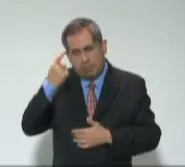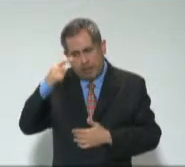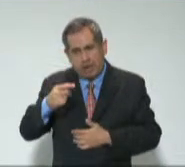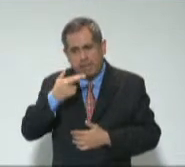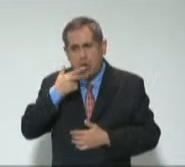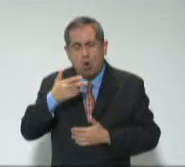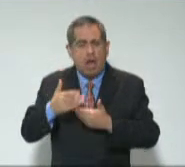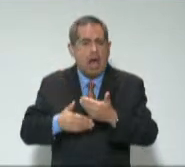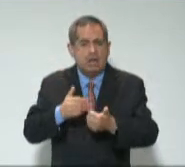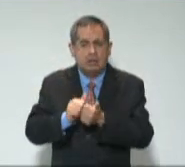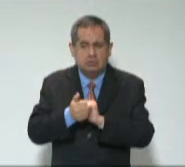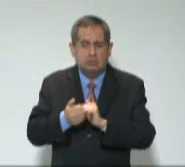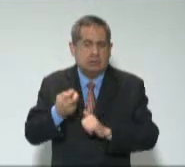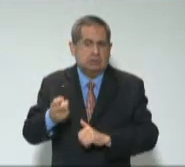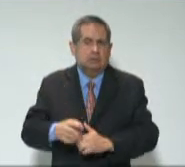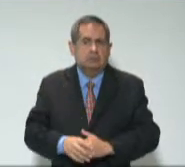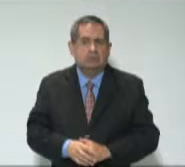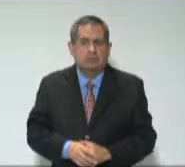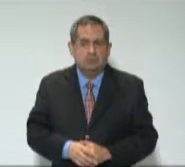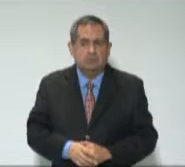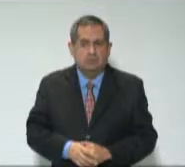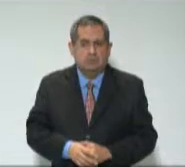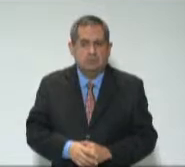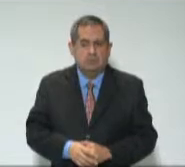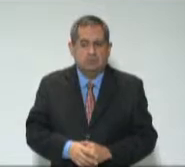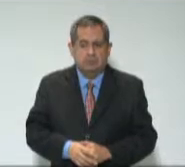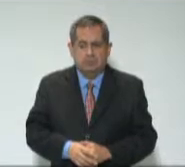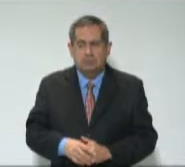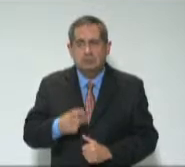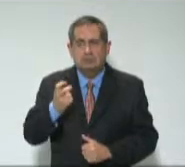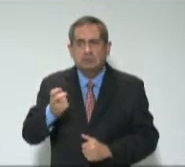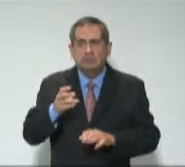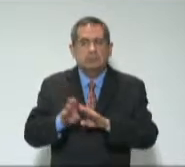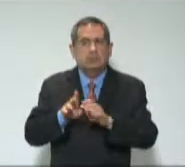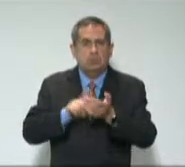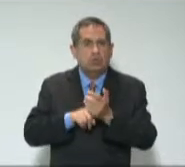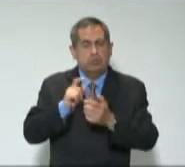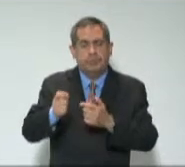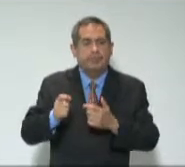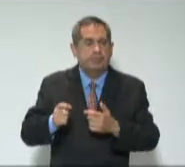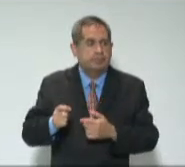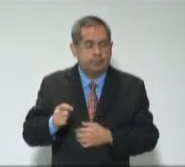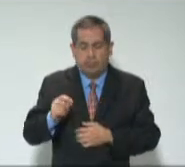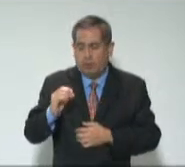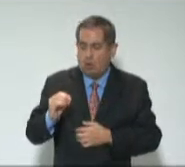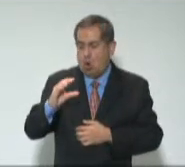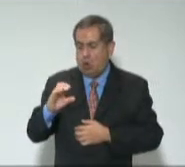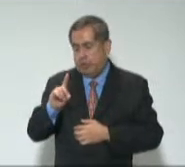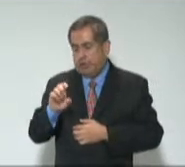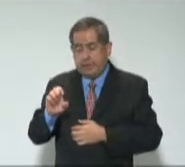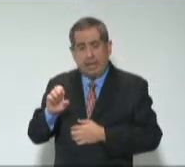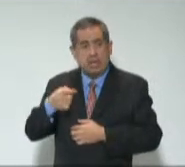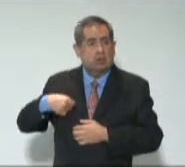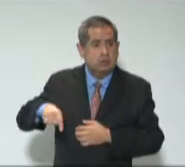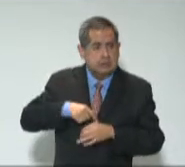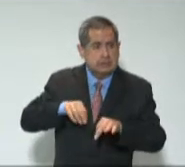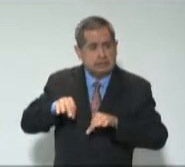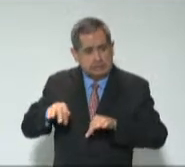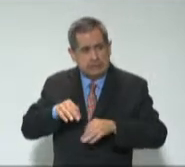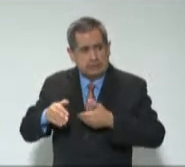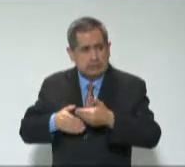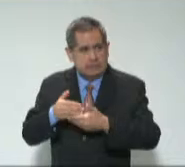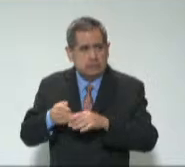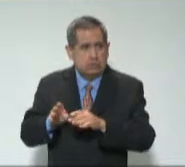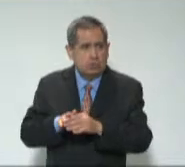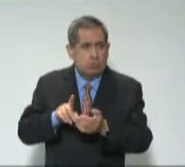eh esta crisis Entonces de esa manera pues este desde la ocd hemos eh trabajado